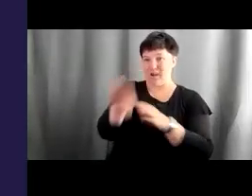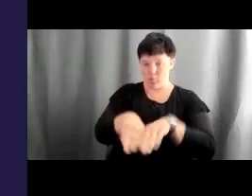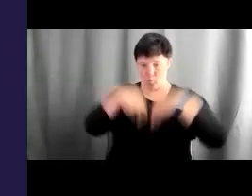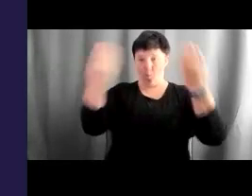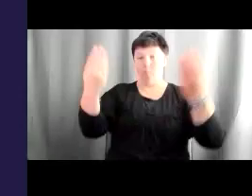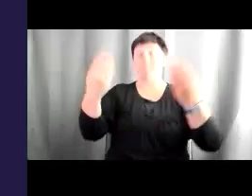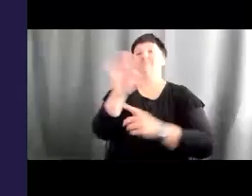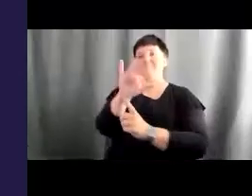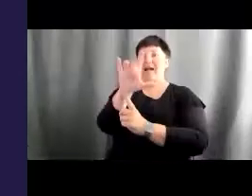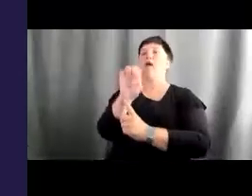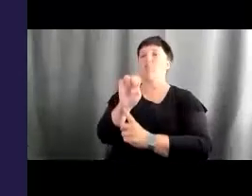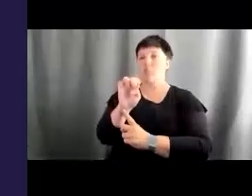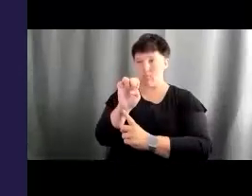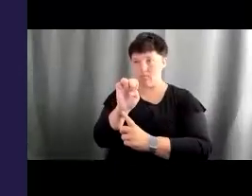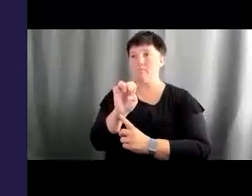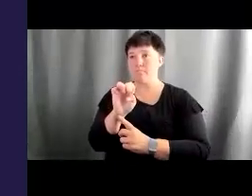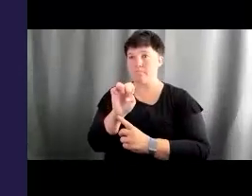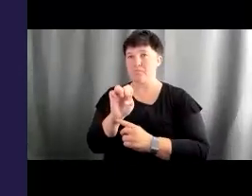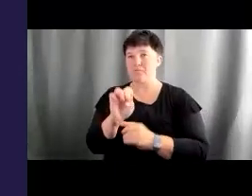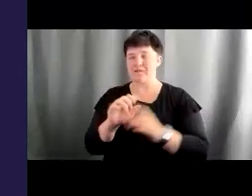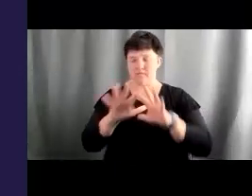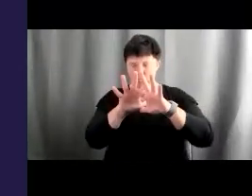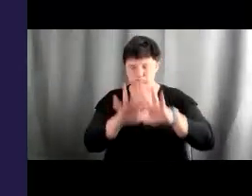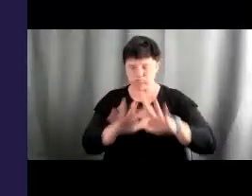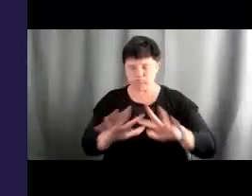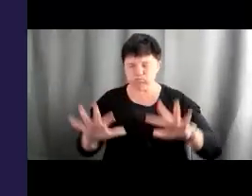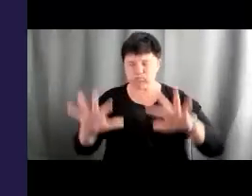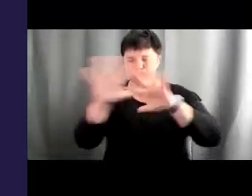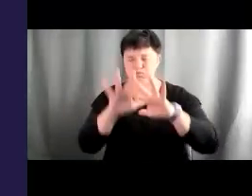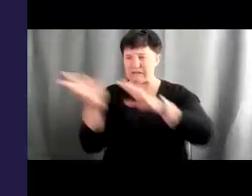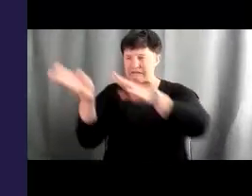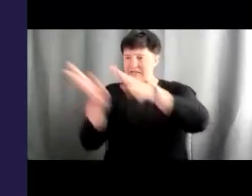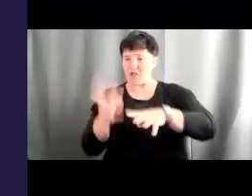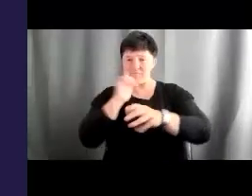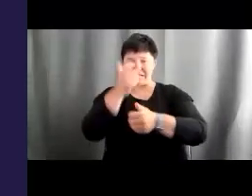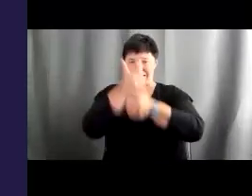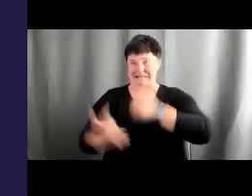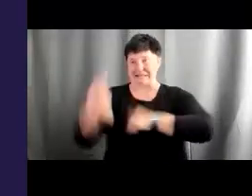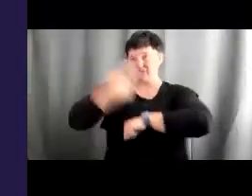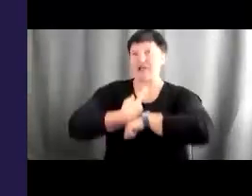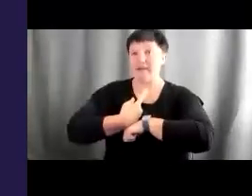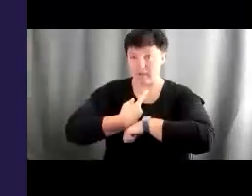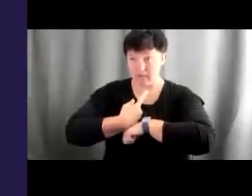toda el área. Y descargas uno de esos para cada fecha. Ahora de